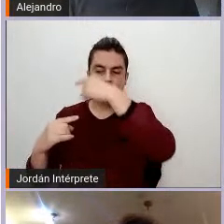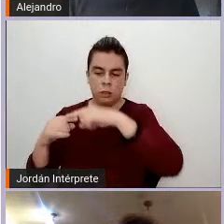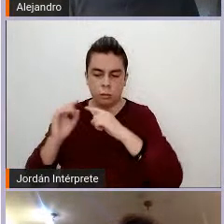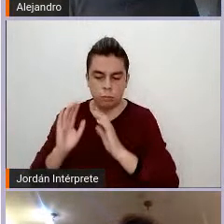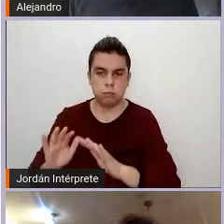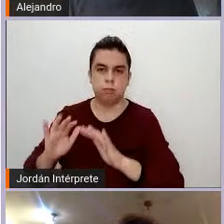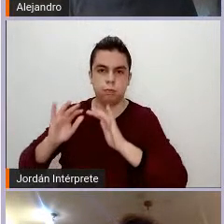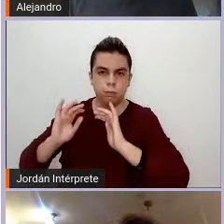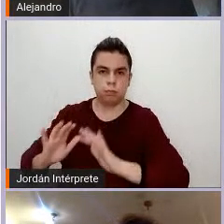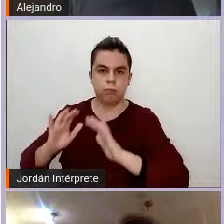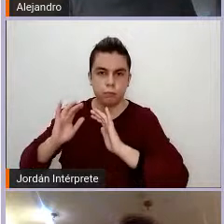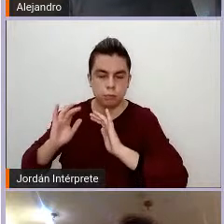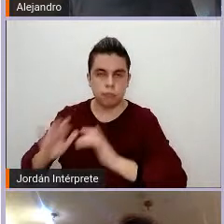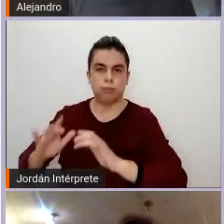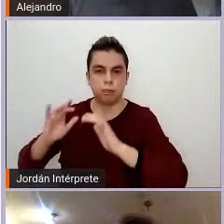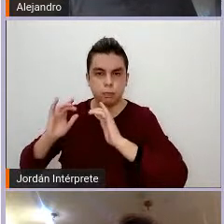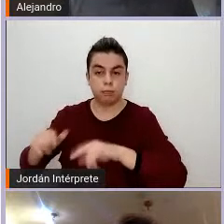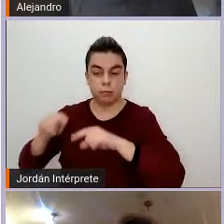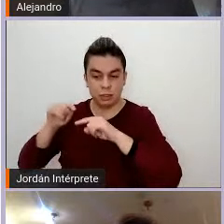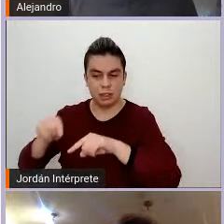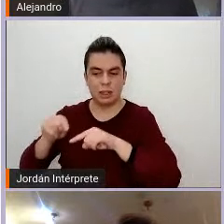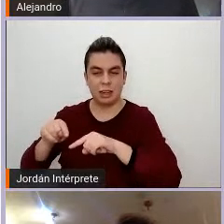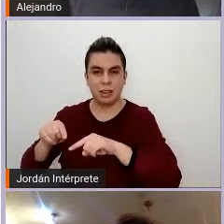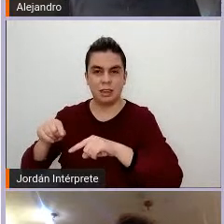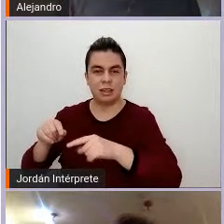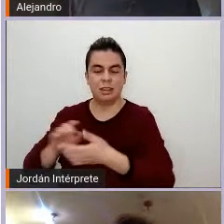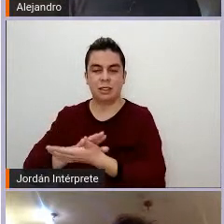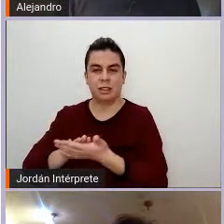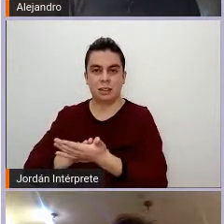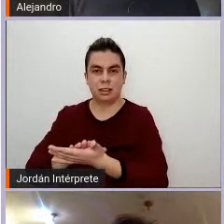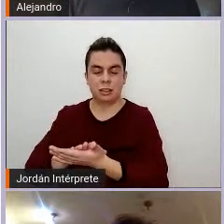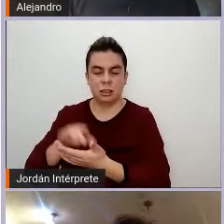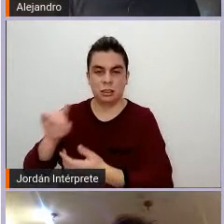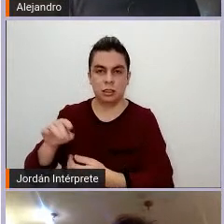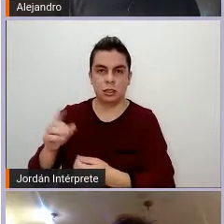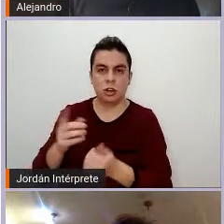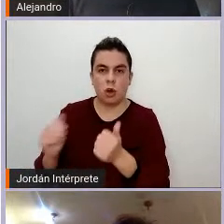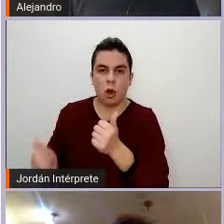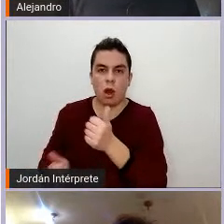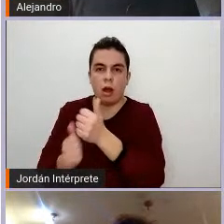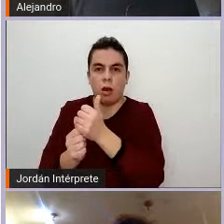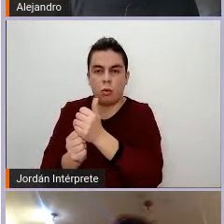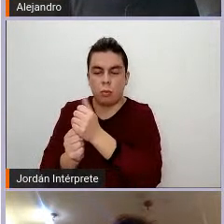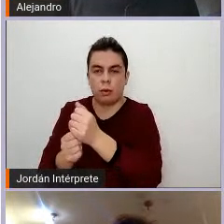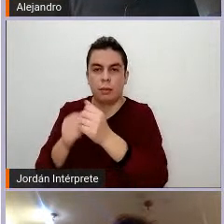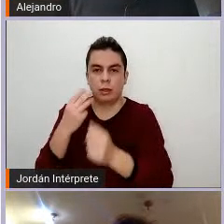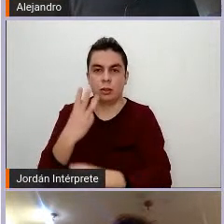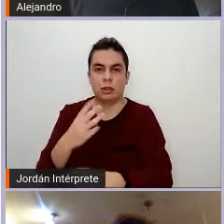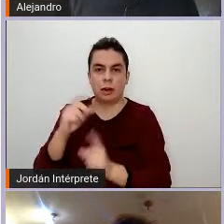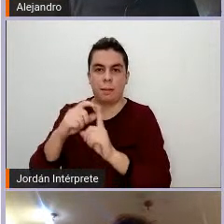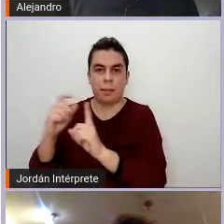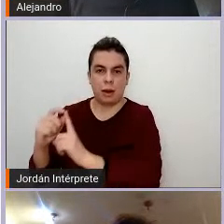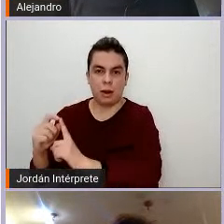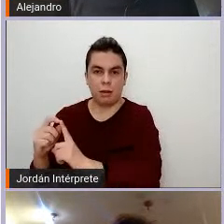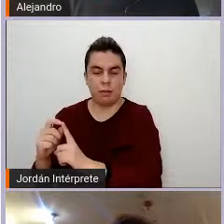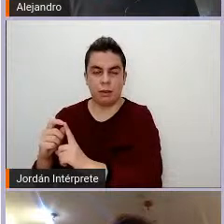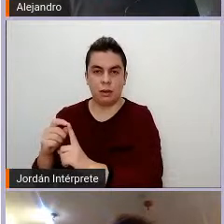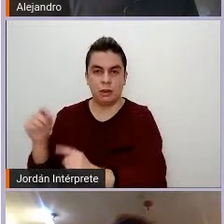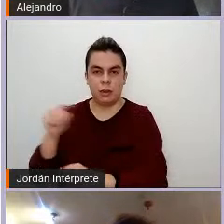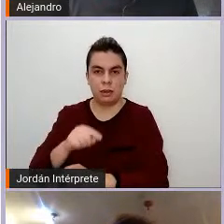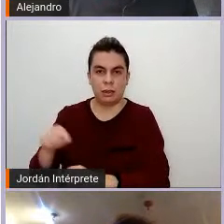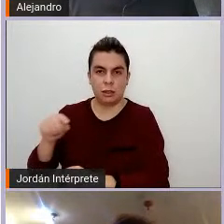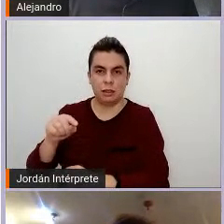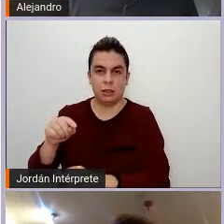más graves de la interválica. Entonces, el acompañamiento en Tres Palabras está en la parte más aguda